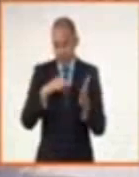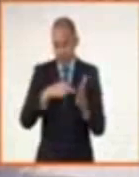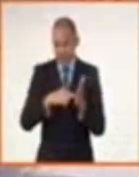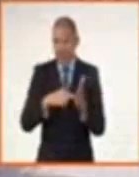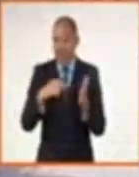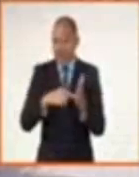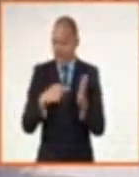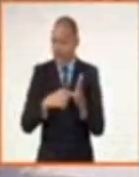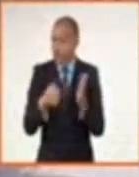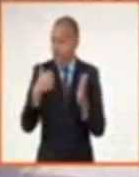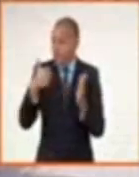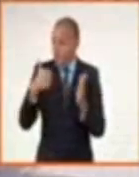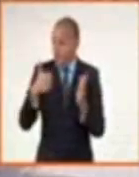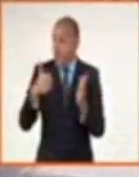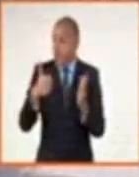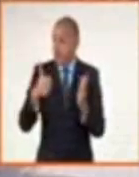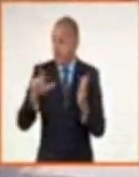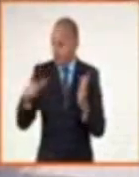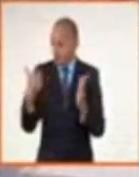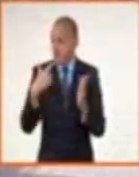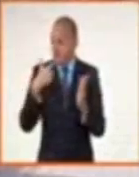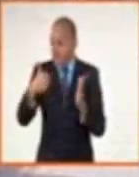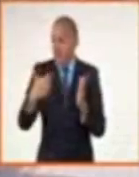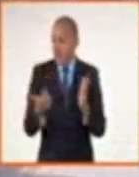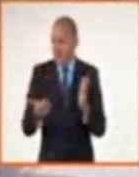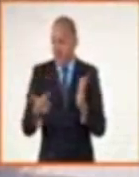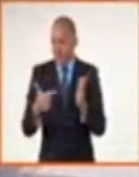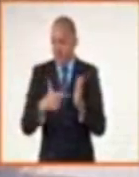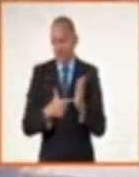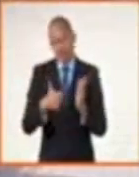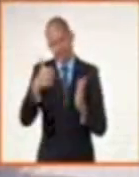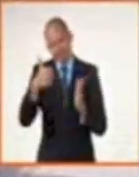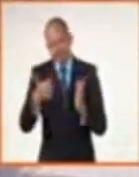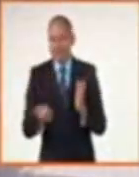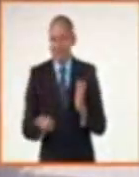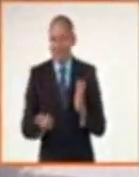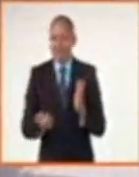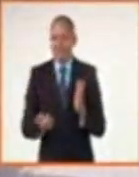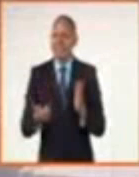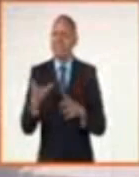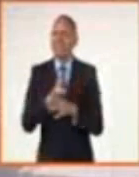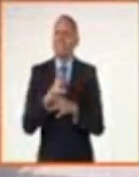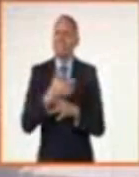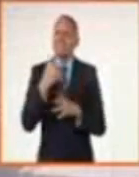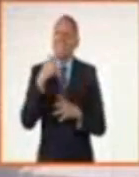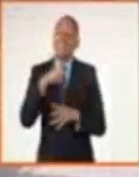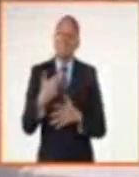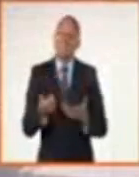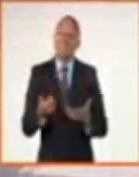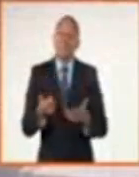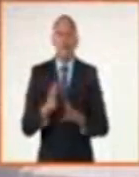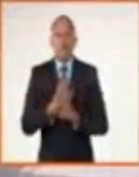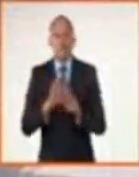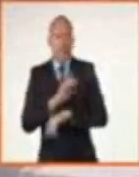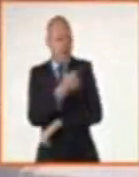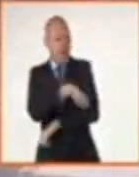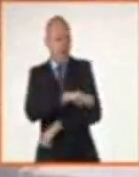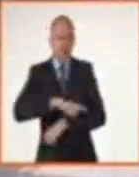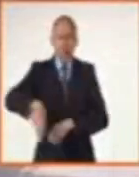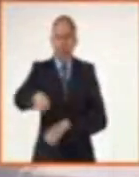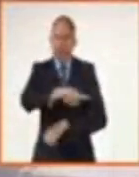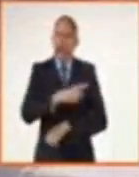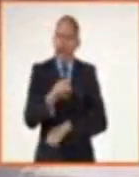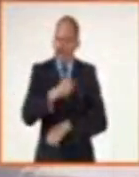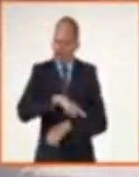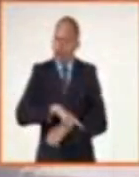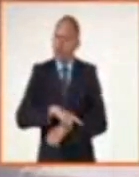de una alta calidad y de una alta, entendimiento popular de lo que se estaba, fíjate, de lo que se estaba haciendo.